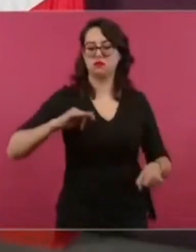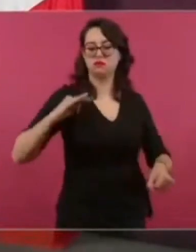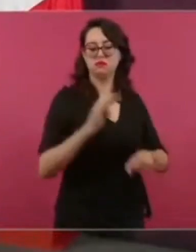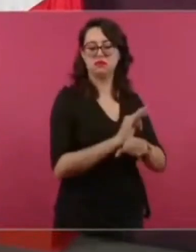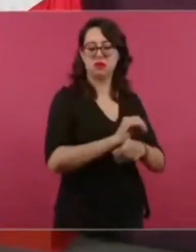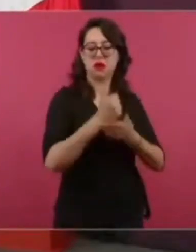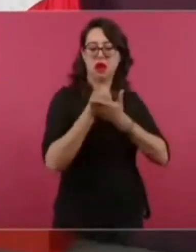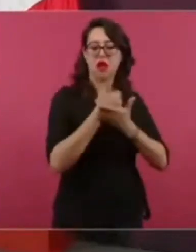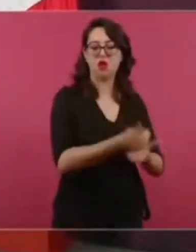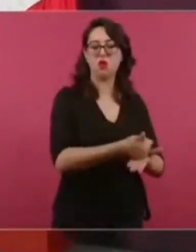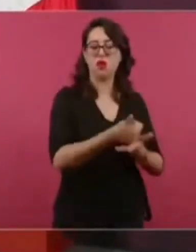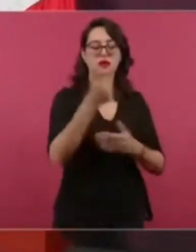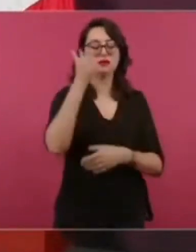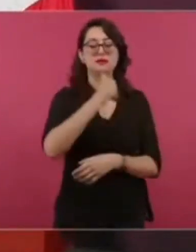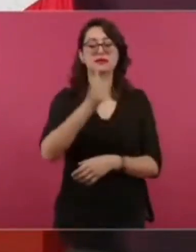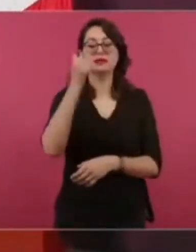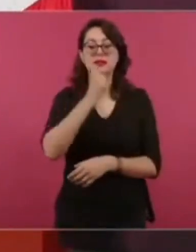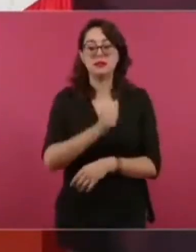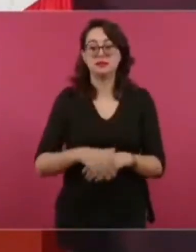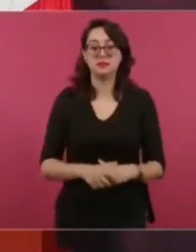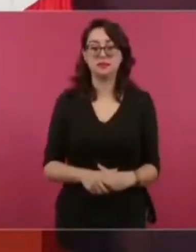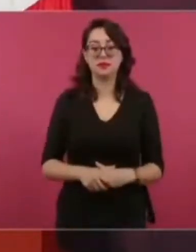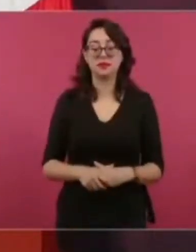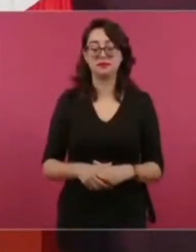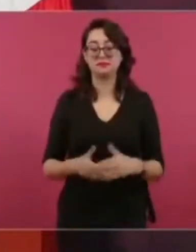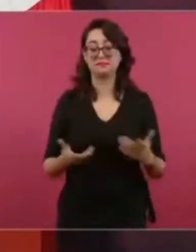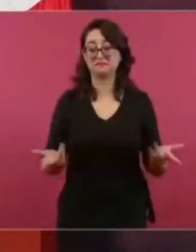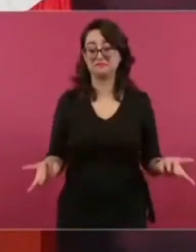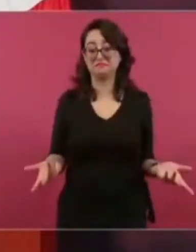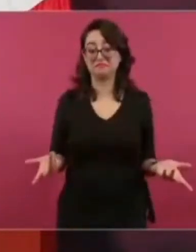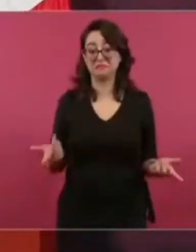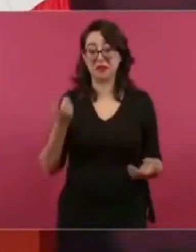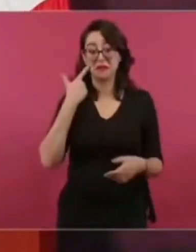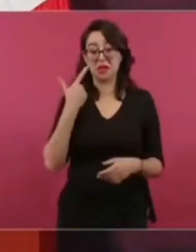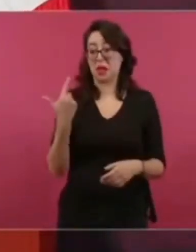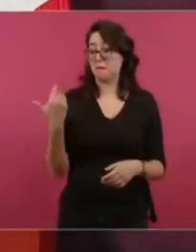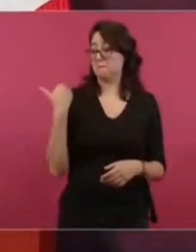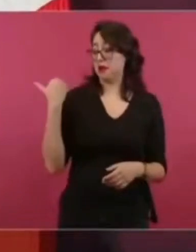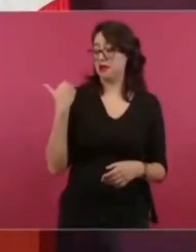dar a conocer un ministro de la Corte